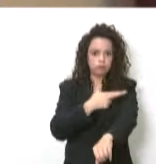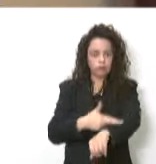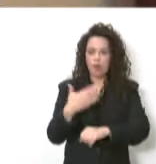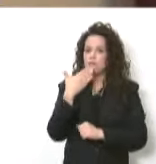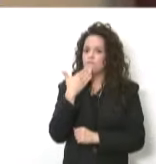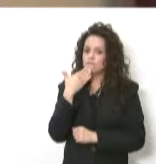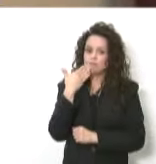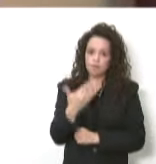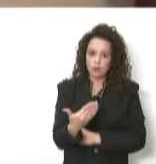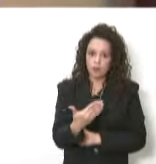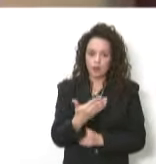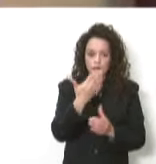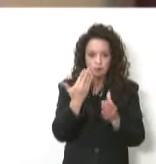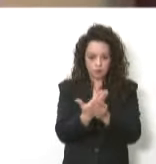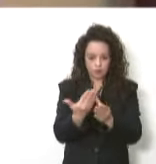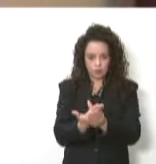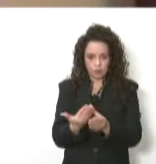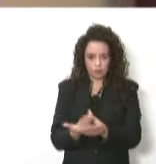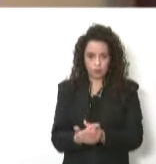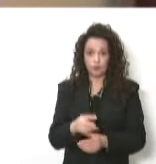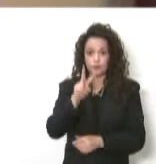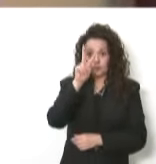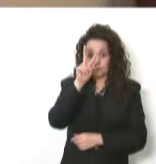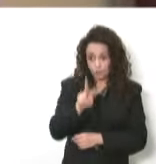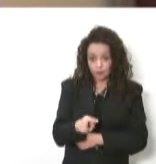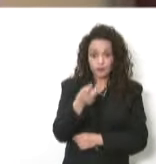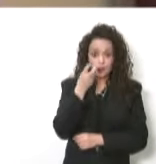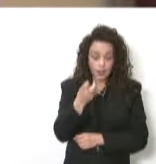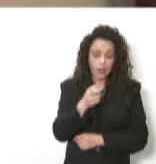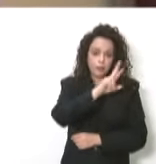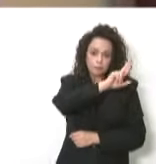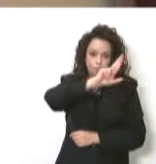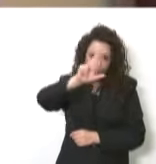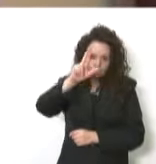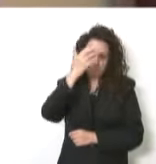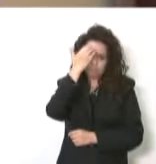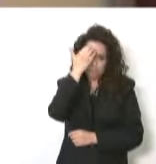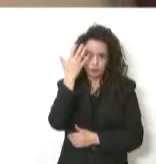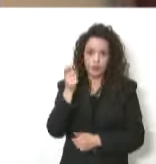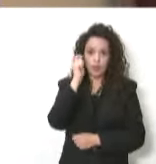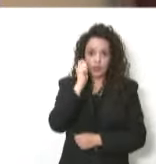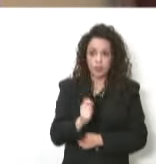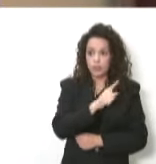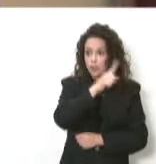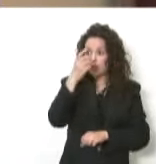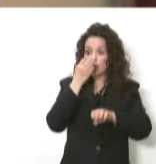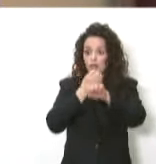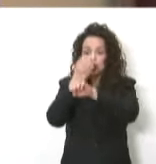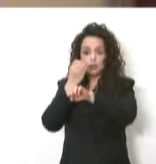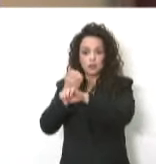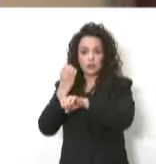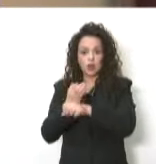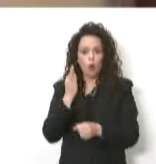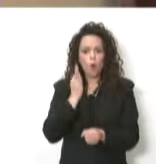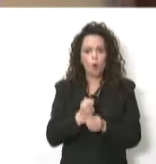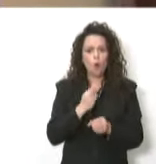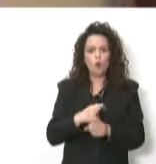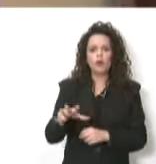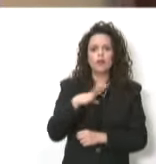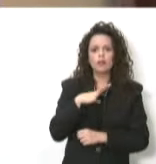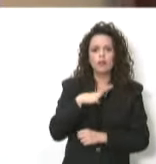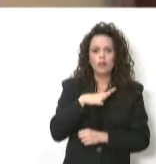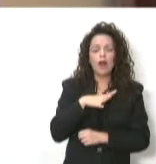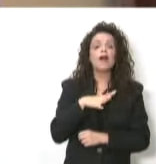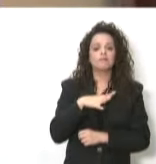ello, reconozco y destaco la labor de los estados que al día de hoy ya cuentan con una